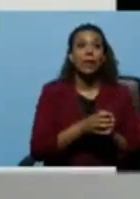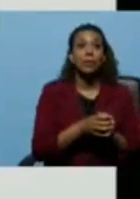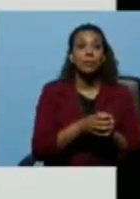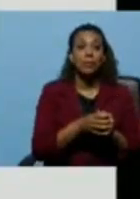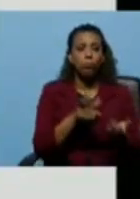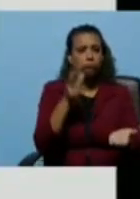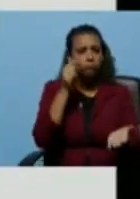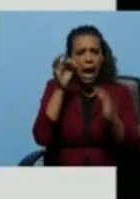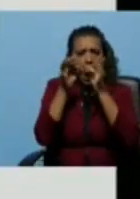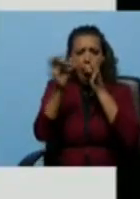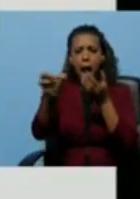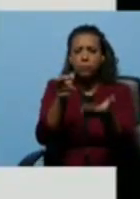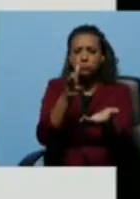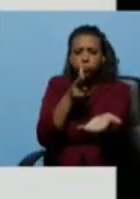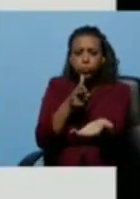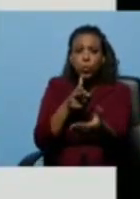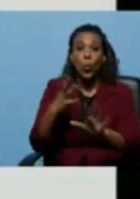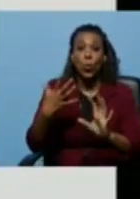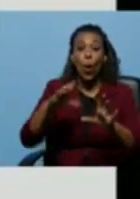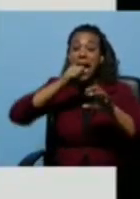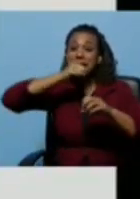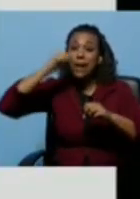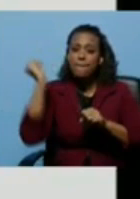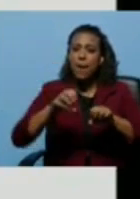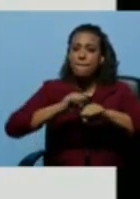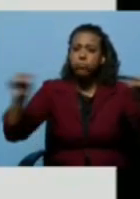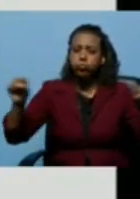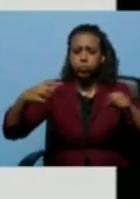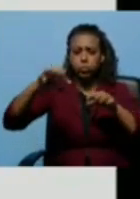brechero. Brecheros son explosivistas.